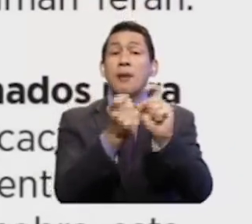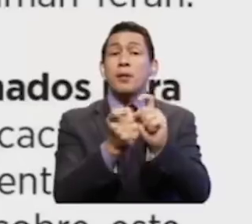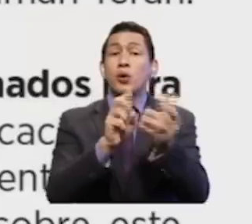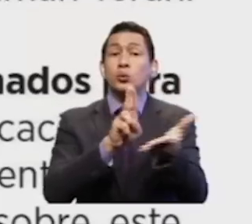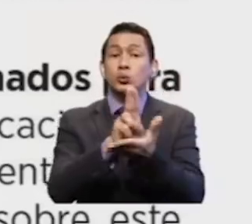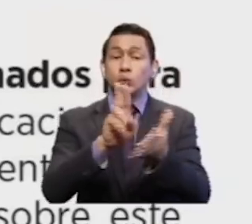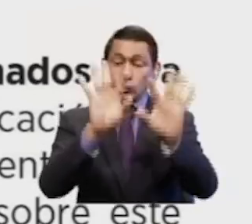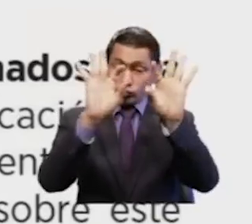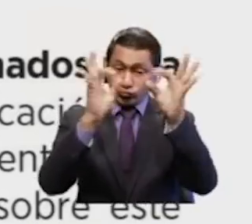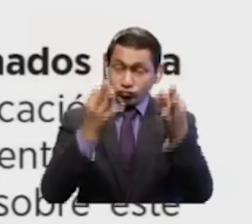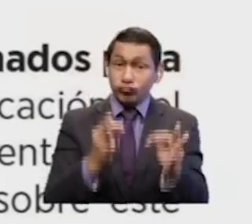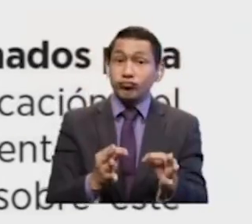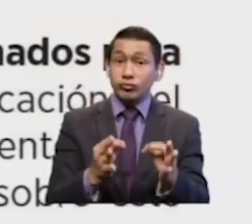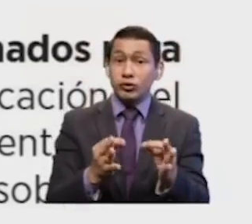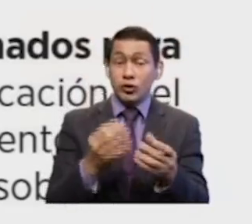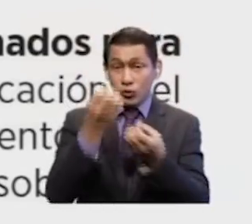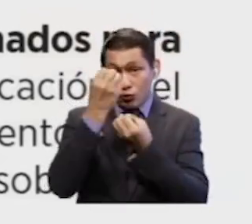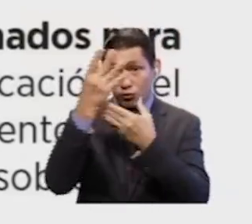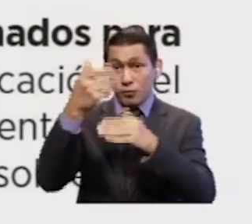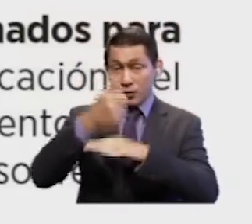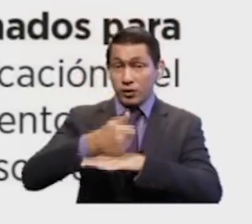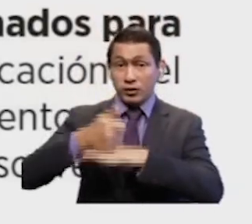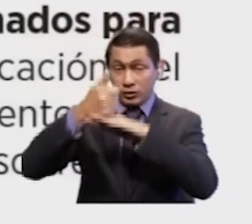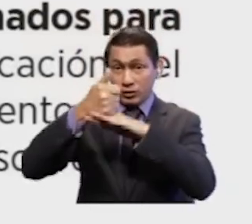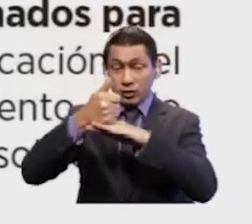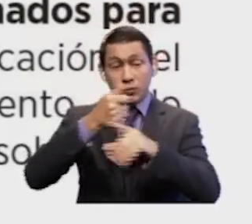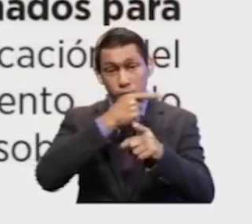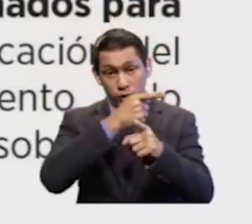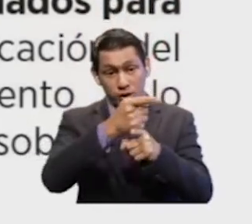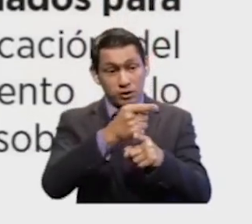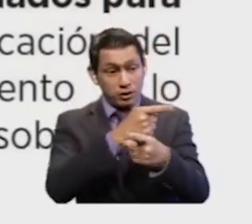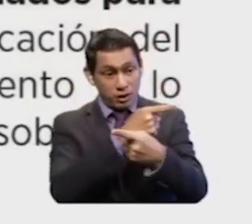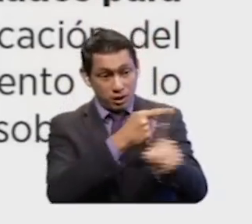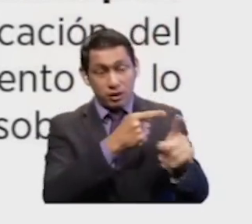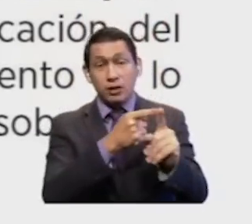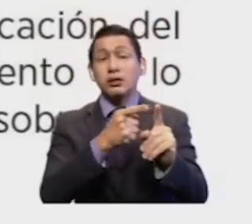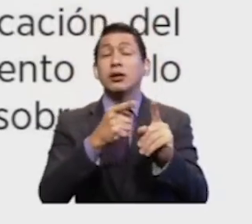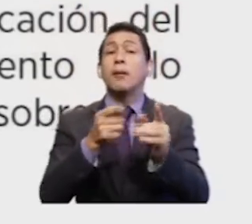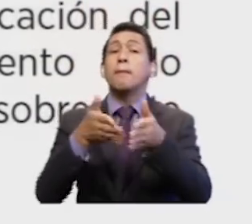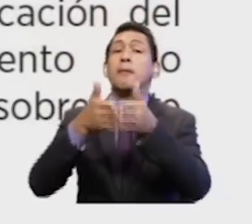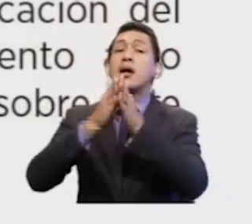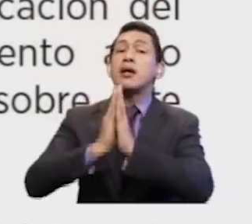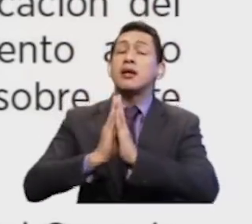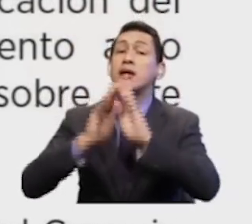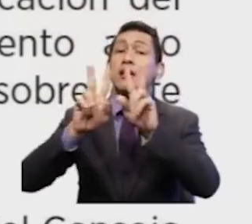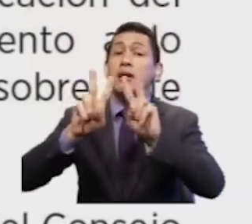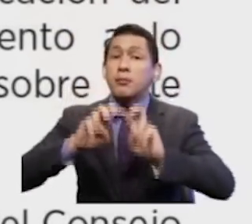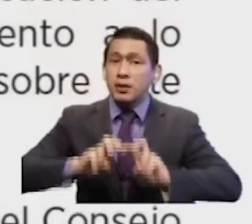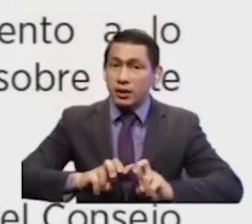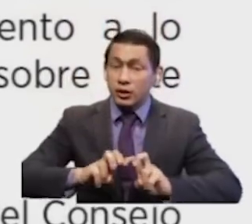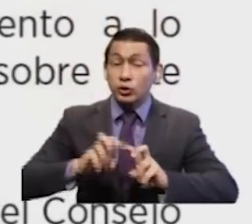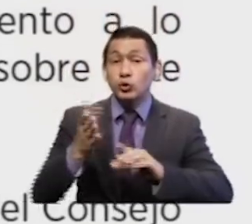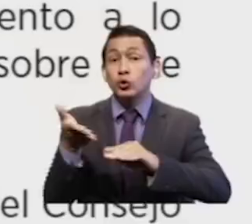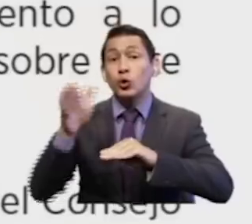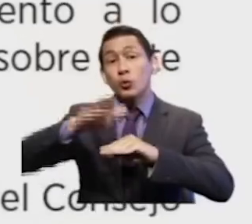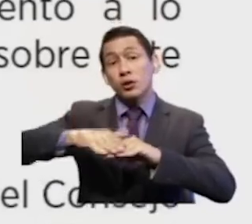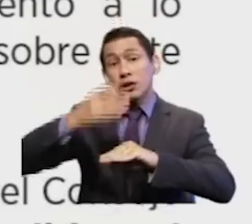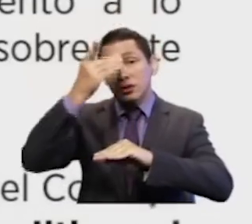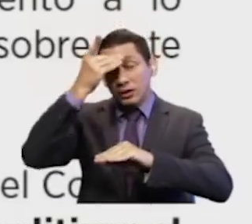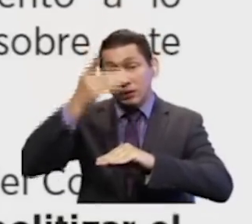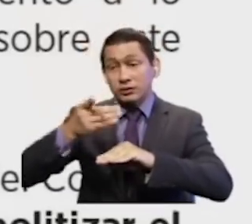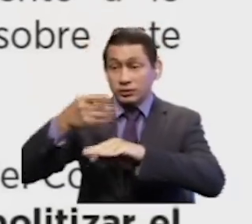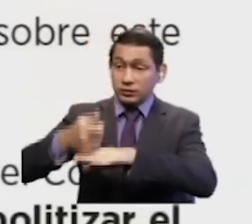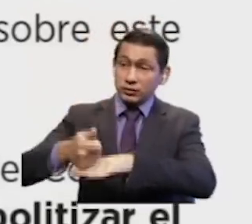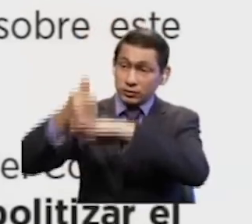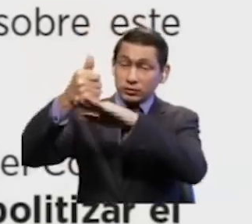un comunicado se informó que se ha interpuesto un recurso de ampliación y aclaración de la sentencia de la acción de